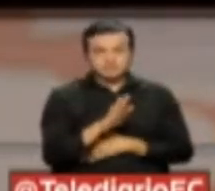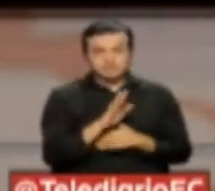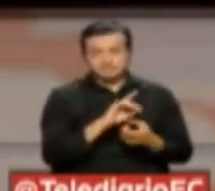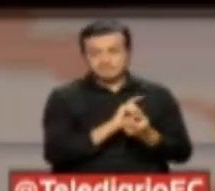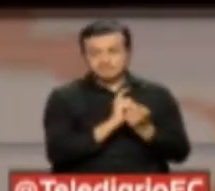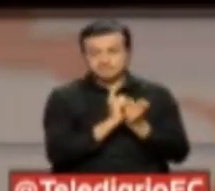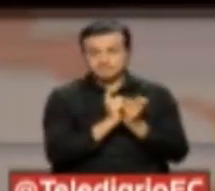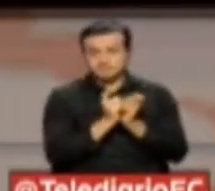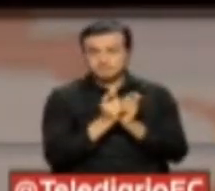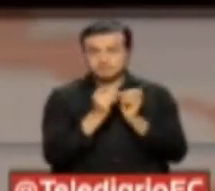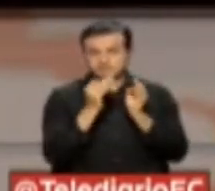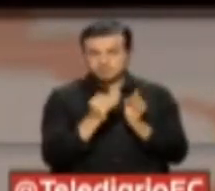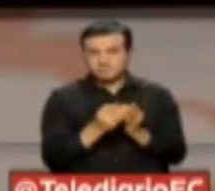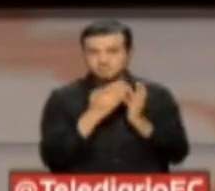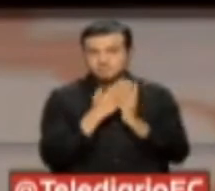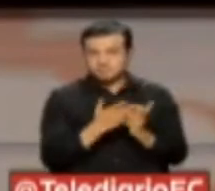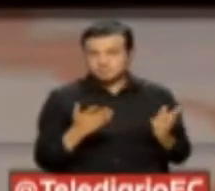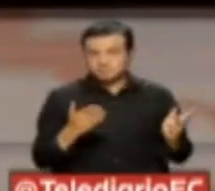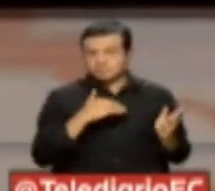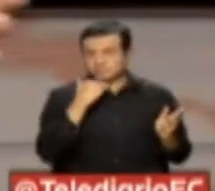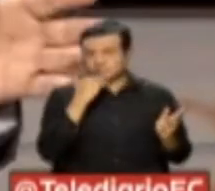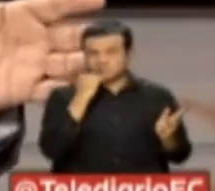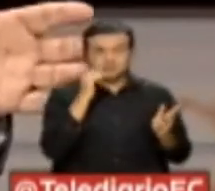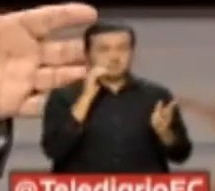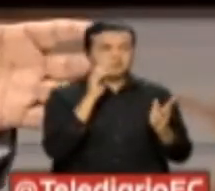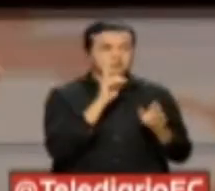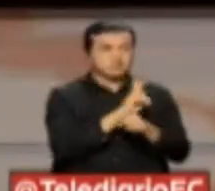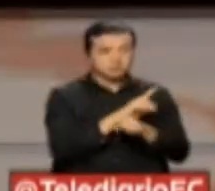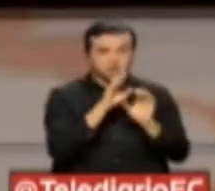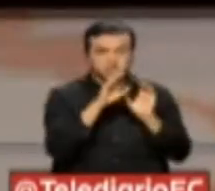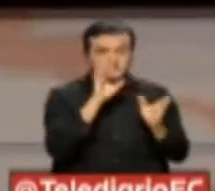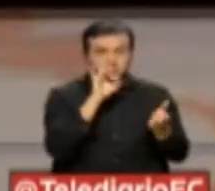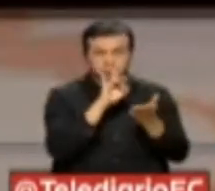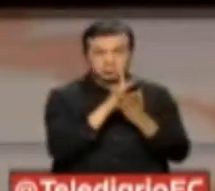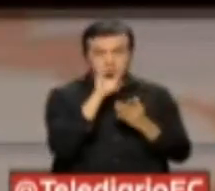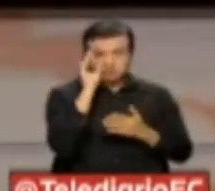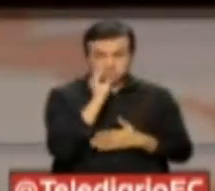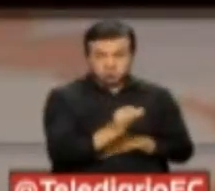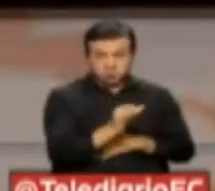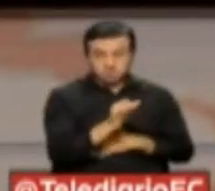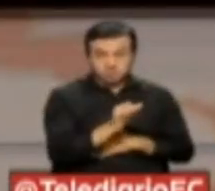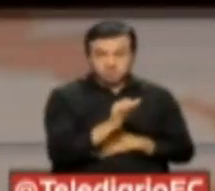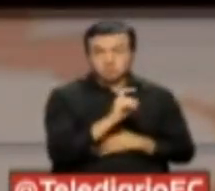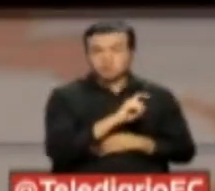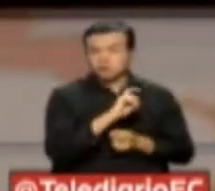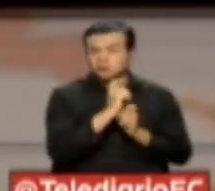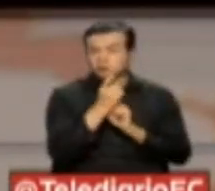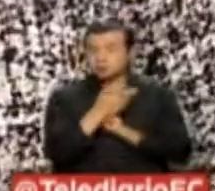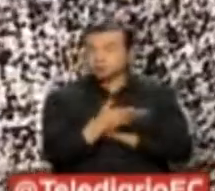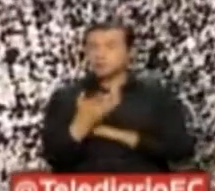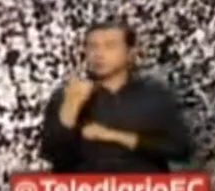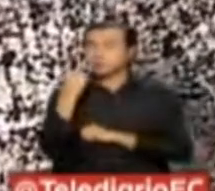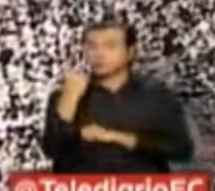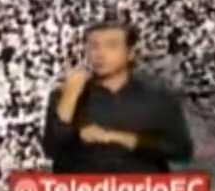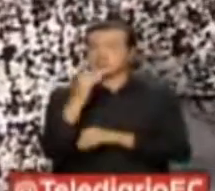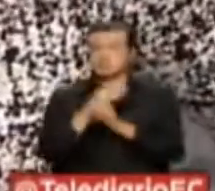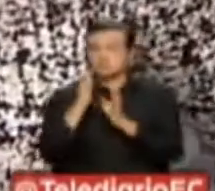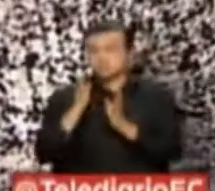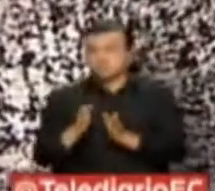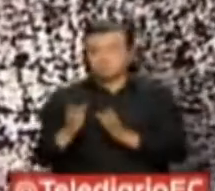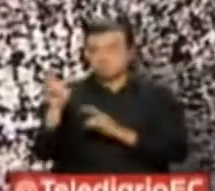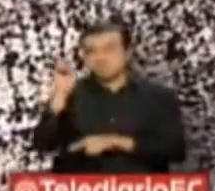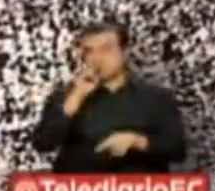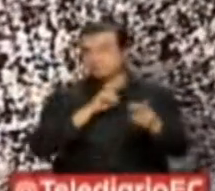transición adecuada en el caso de que realmente se elimine de manera definitiva esta superintendencia de los 11 funcionarios